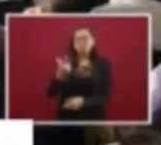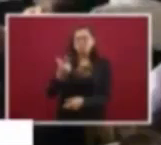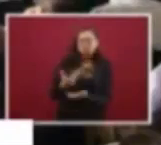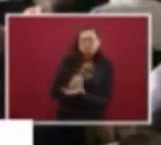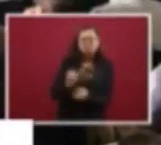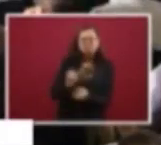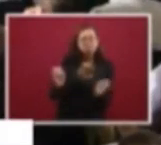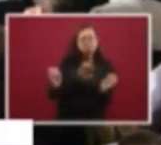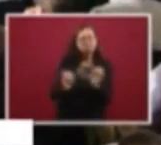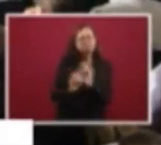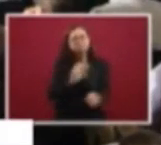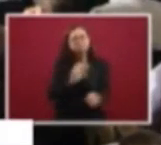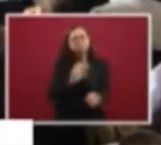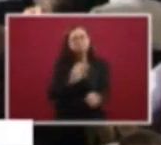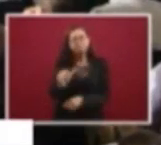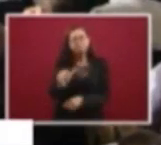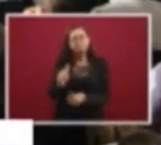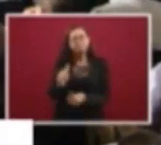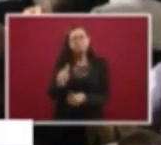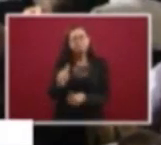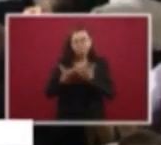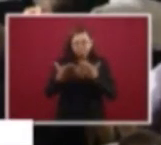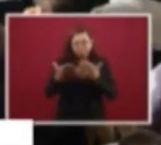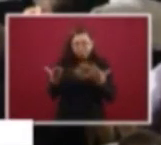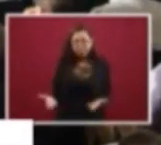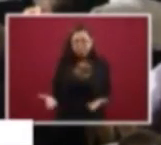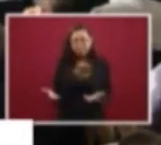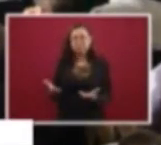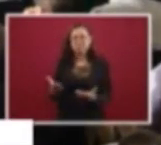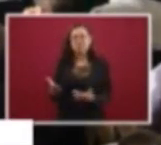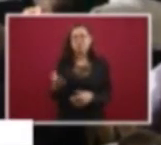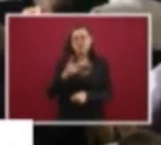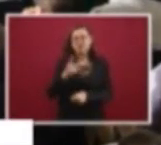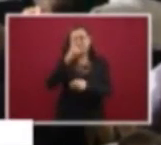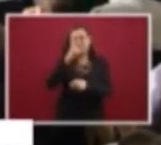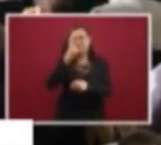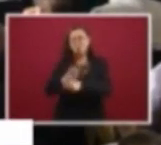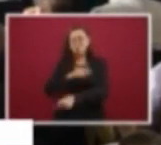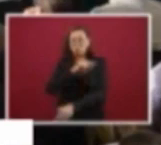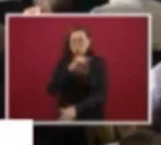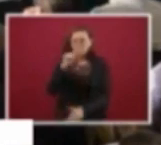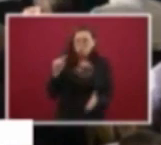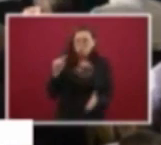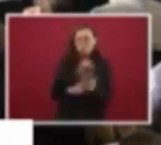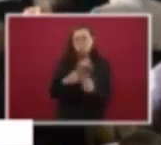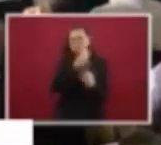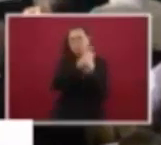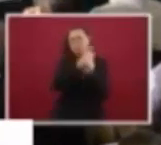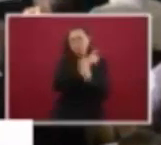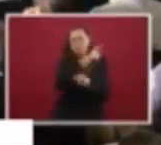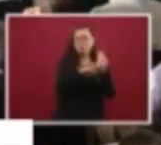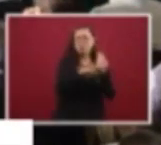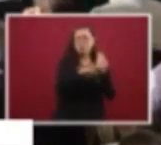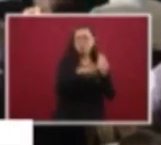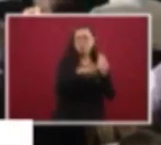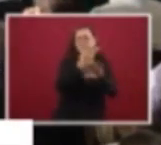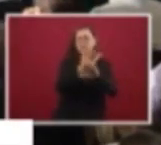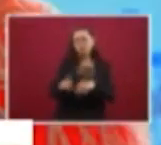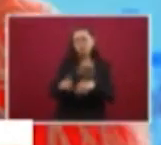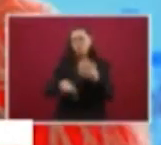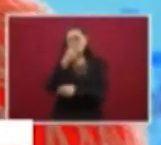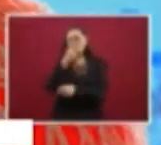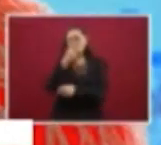un acto que se vio muy, la verdad, se vio muy forzado, el entregarle la medalla al presidente, el entregarle el muñequito, y